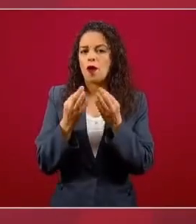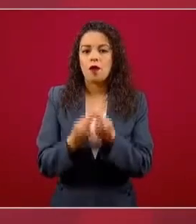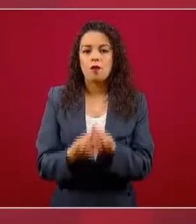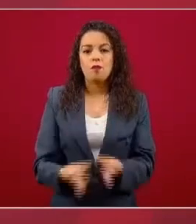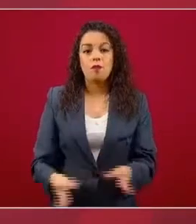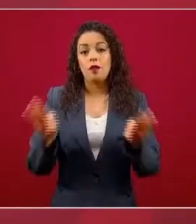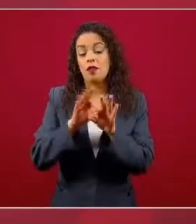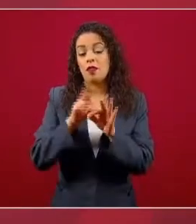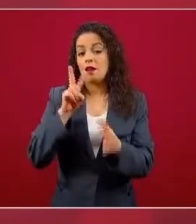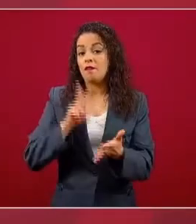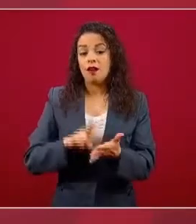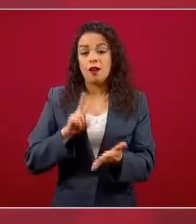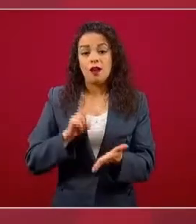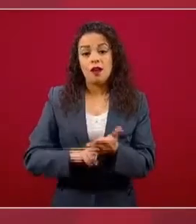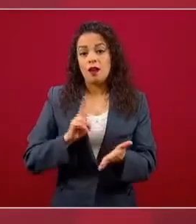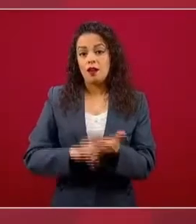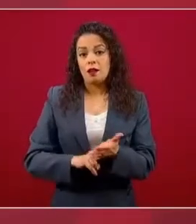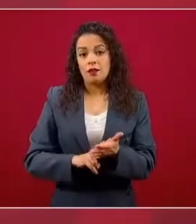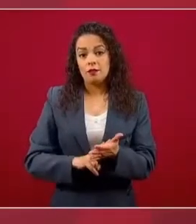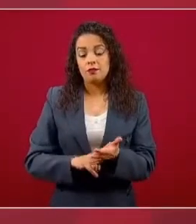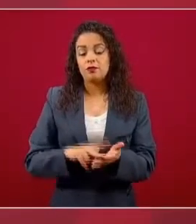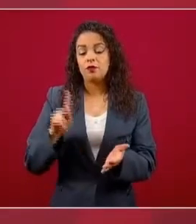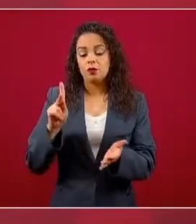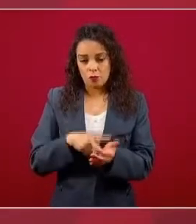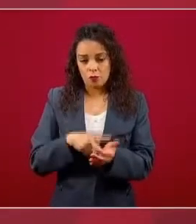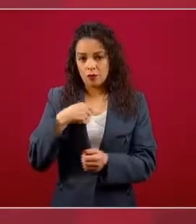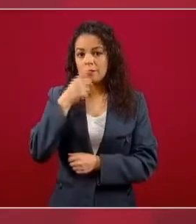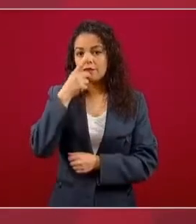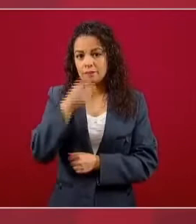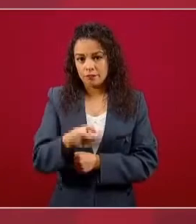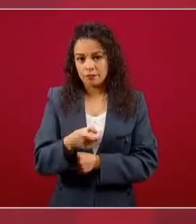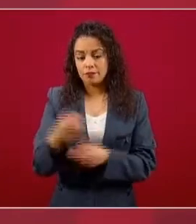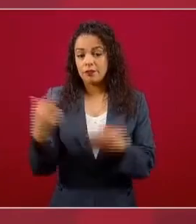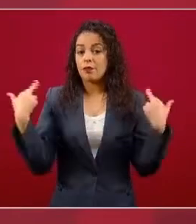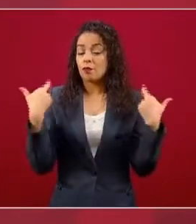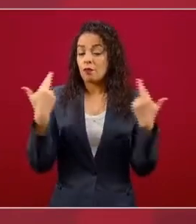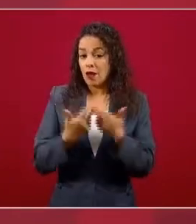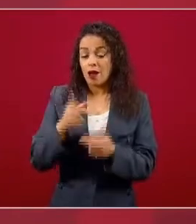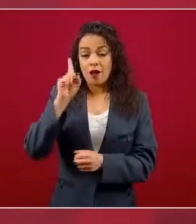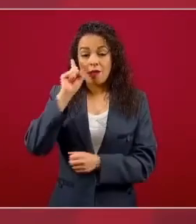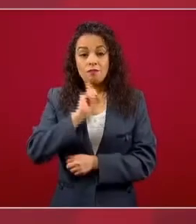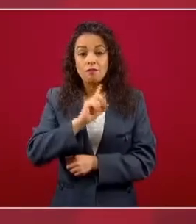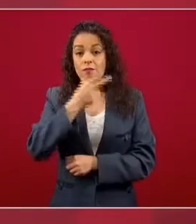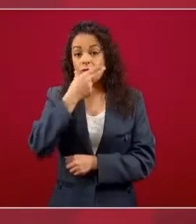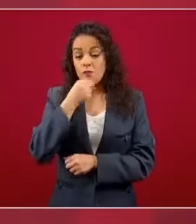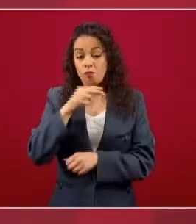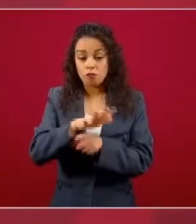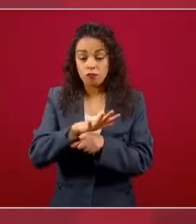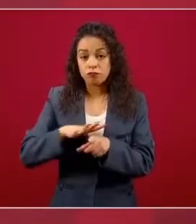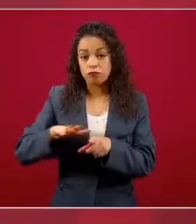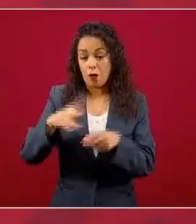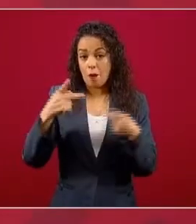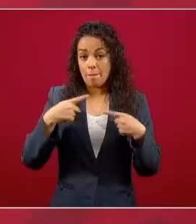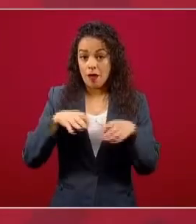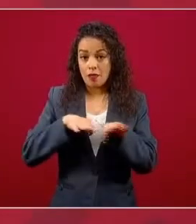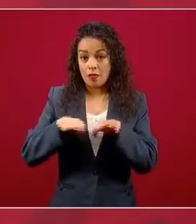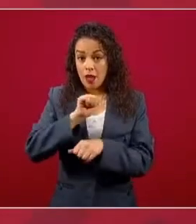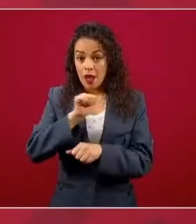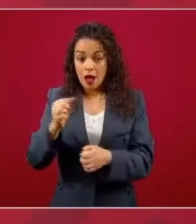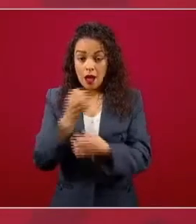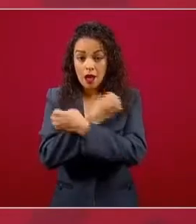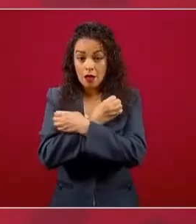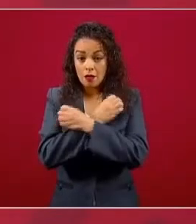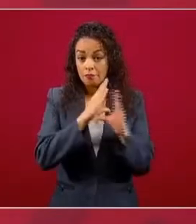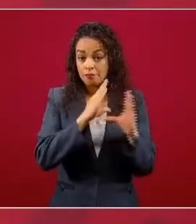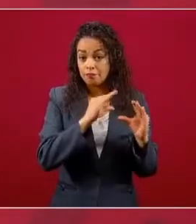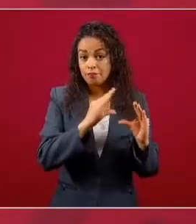repito con las maestras los maestros los trabajadores de la educación son como